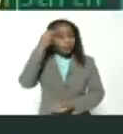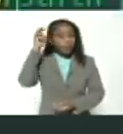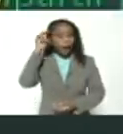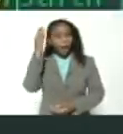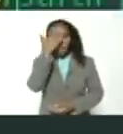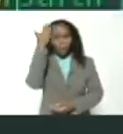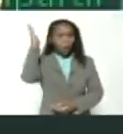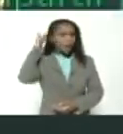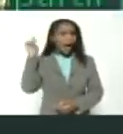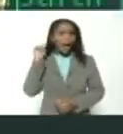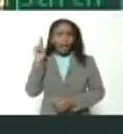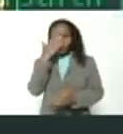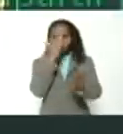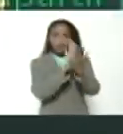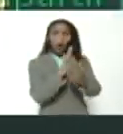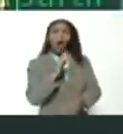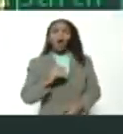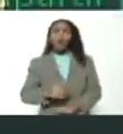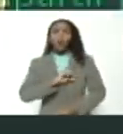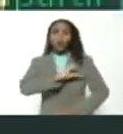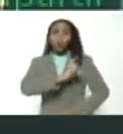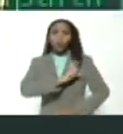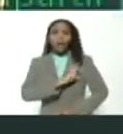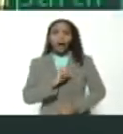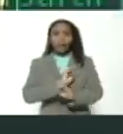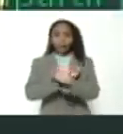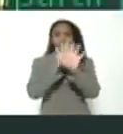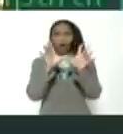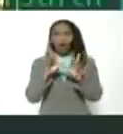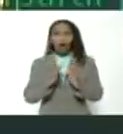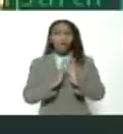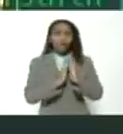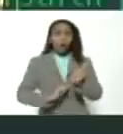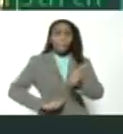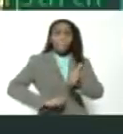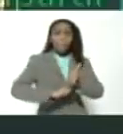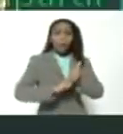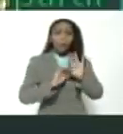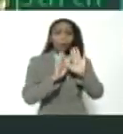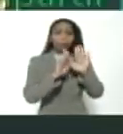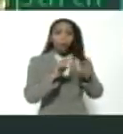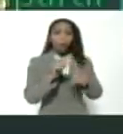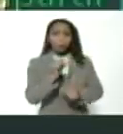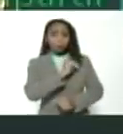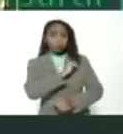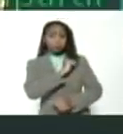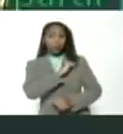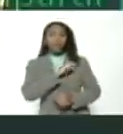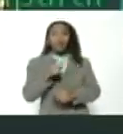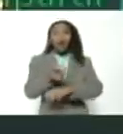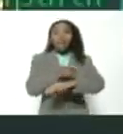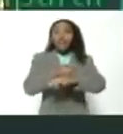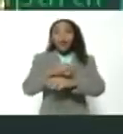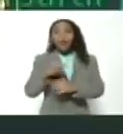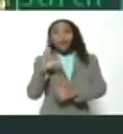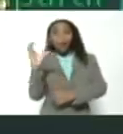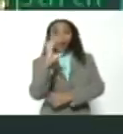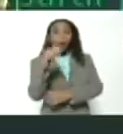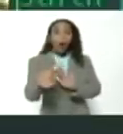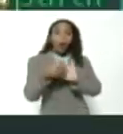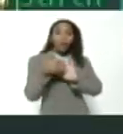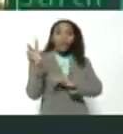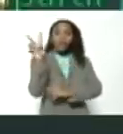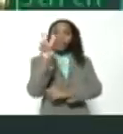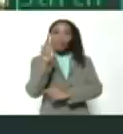a la frontera en Cúcuta a declarar a favor de la política xenofóbica del gobierno de Colombia contra los